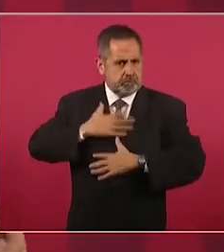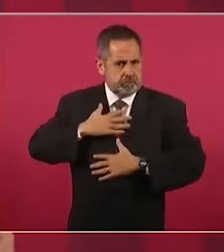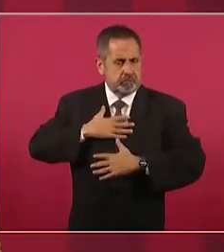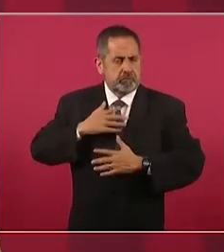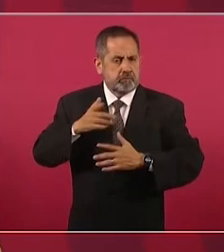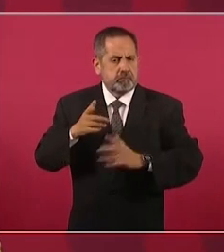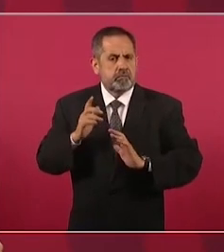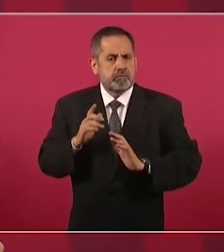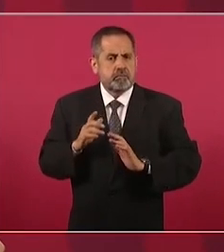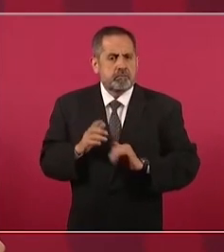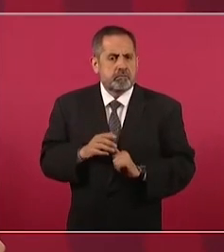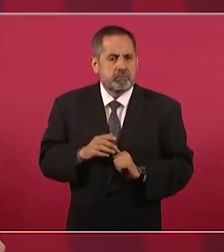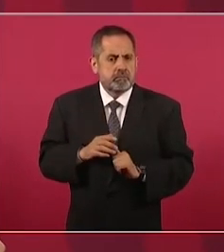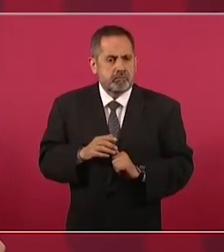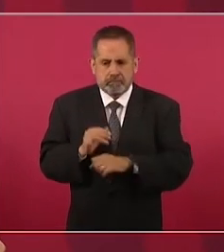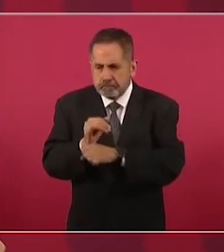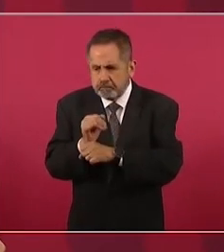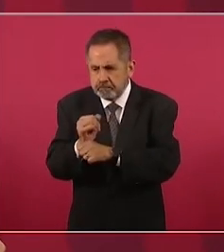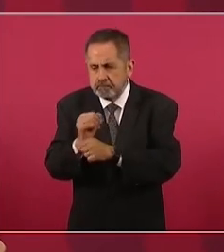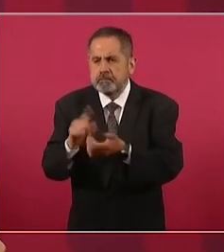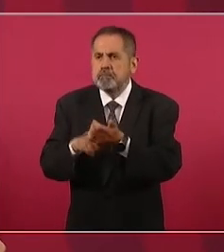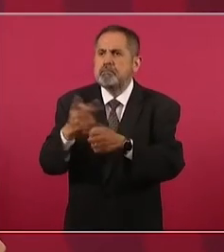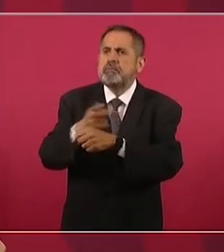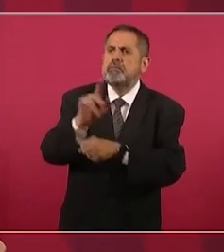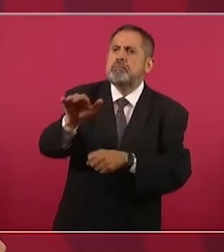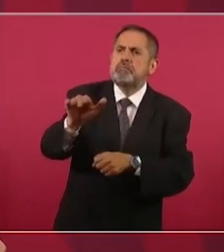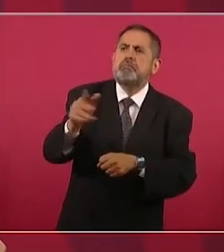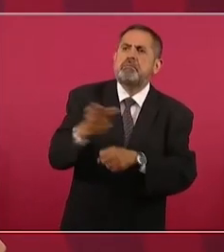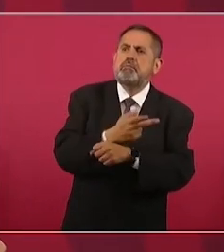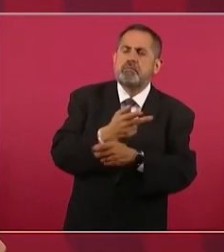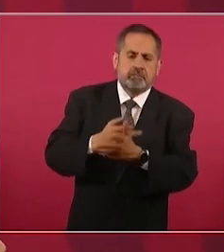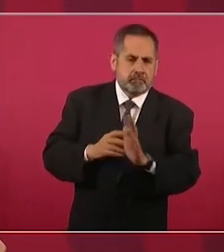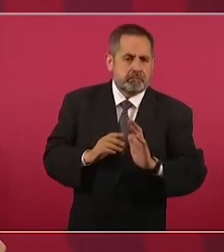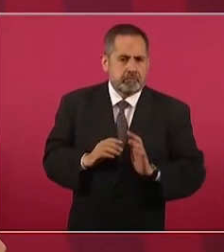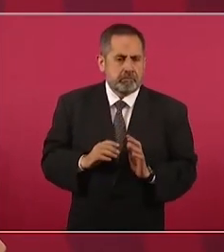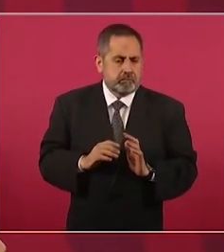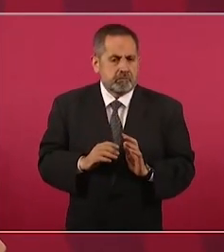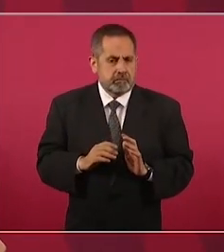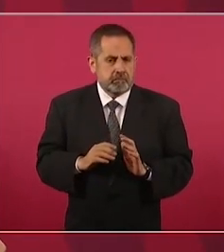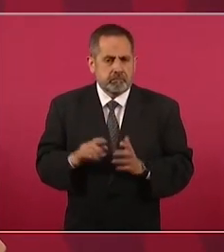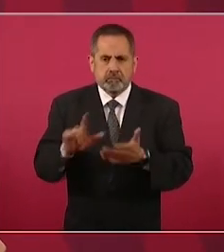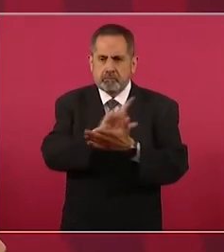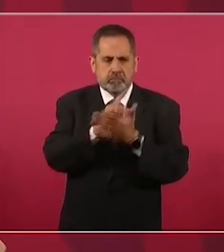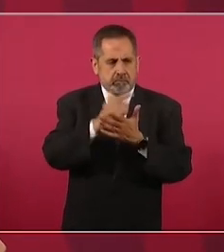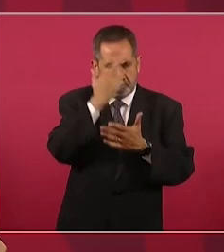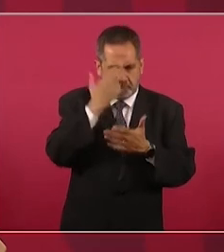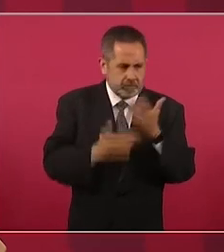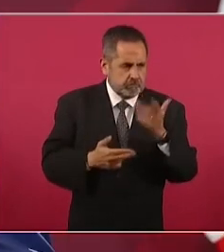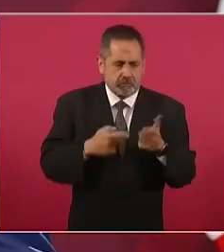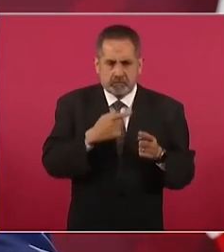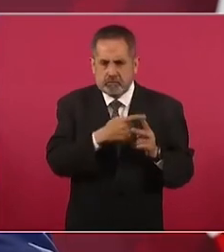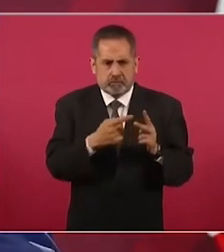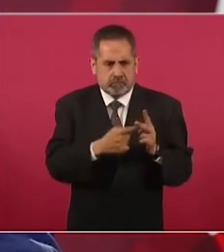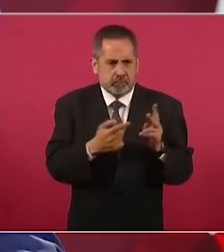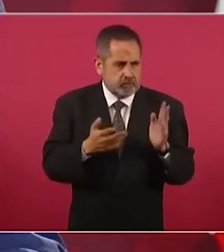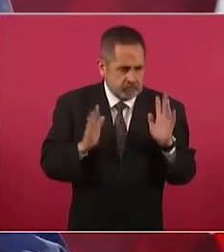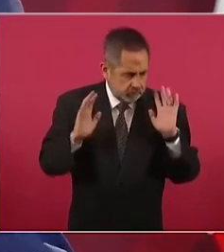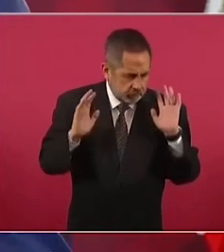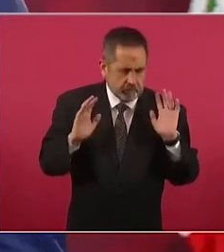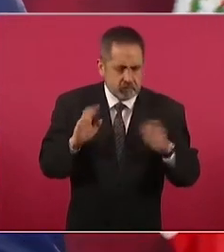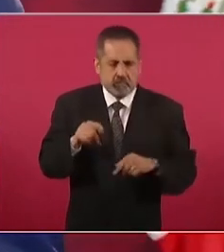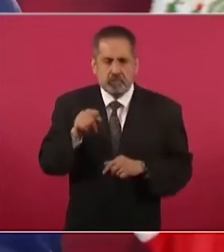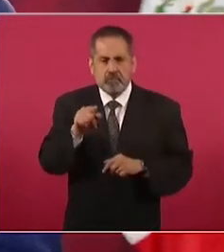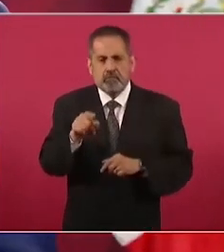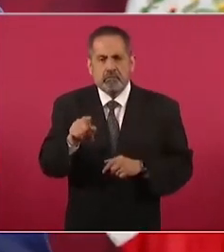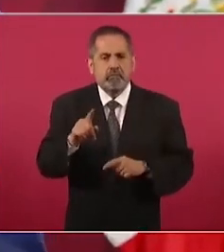a la investigación y al delito y a